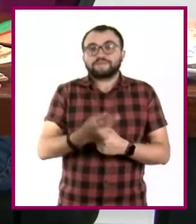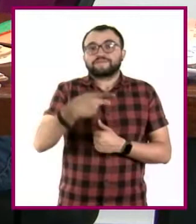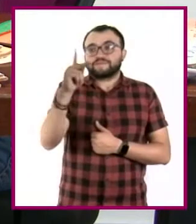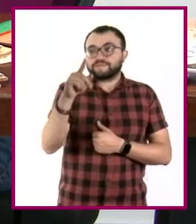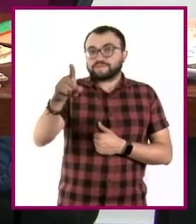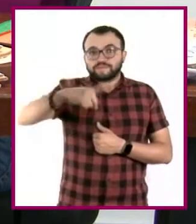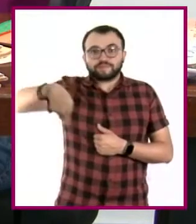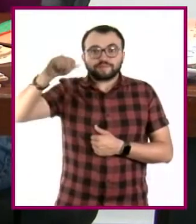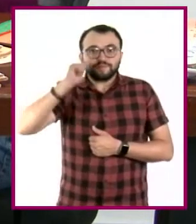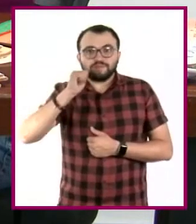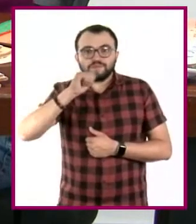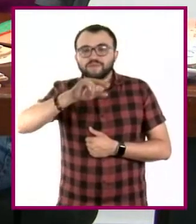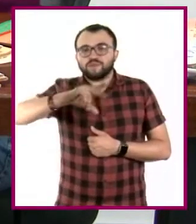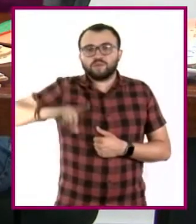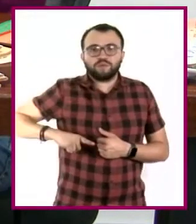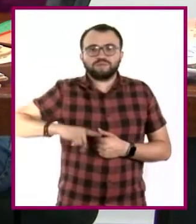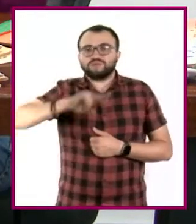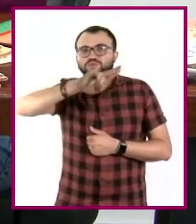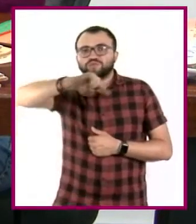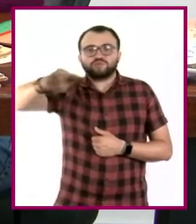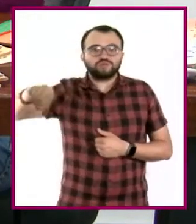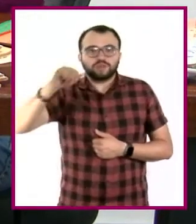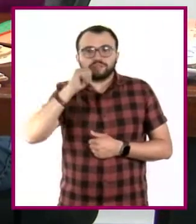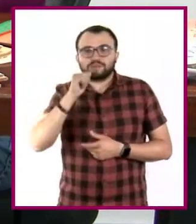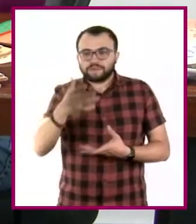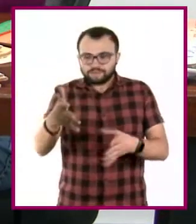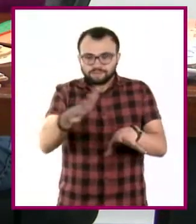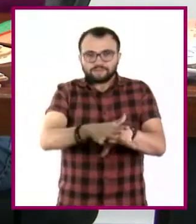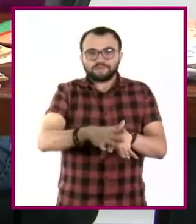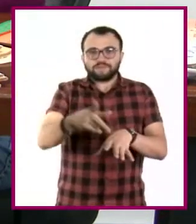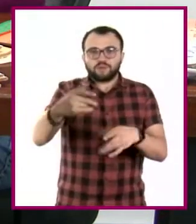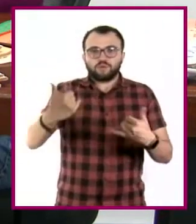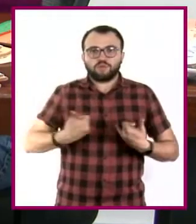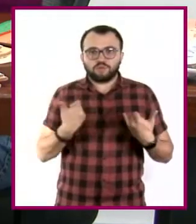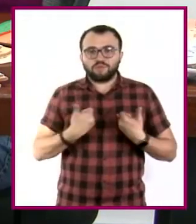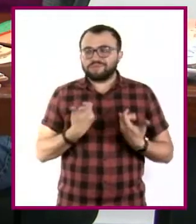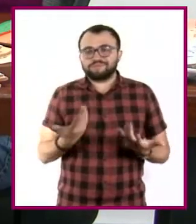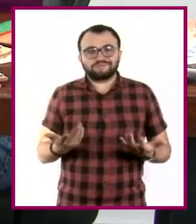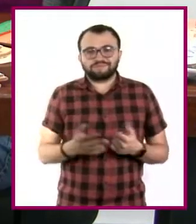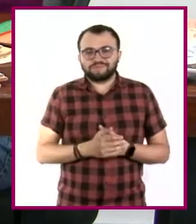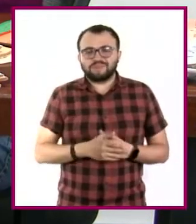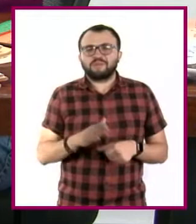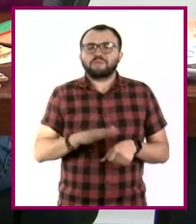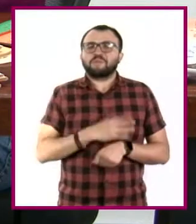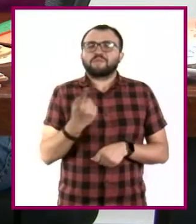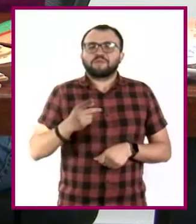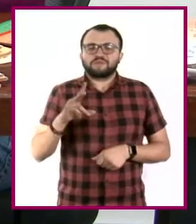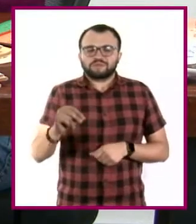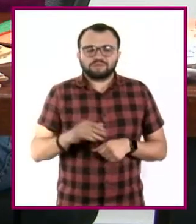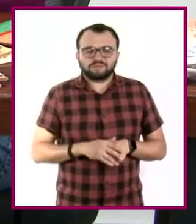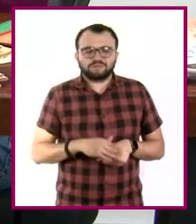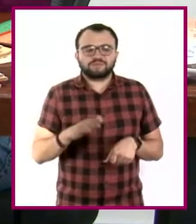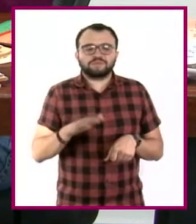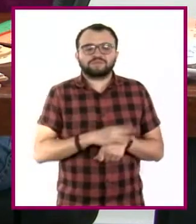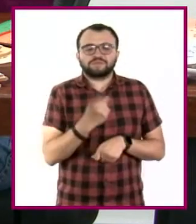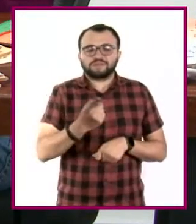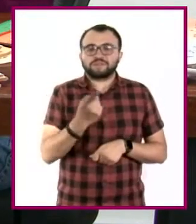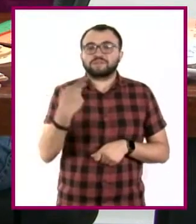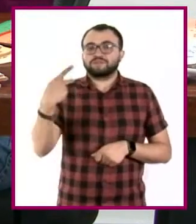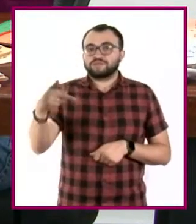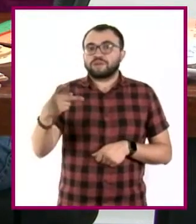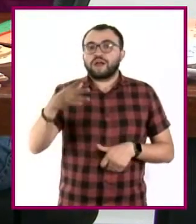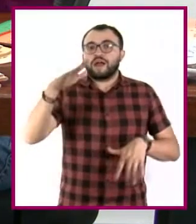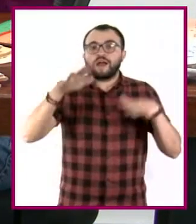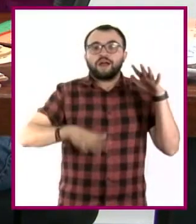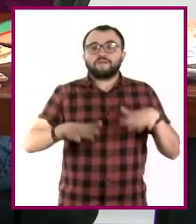los planes de desarrollo se ve materializada en proyectos concretos. ¿Por qué ocurre esto? En parte, porque la estrategia a veces